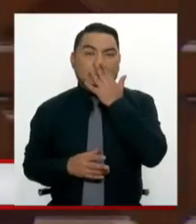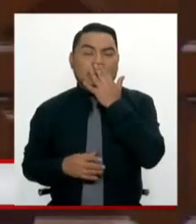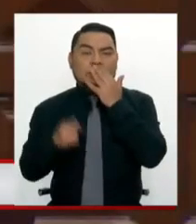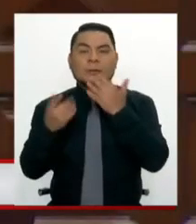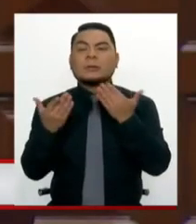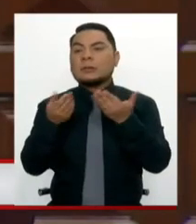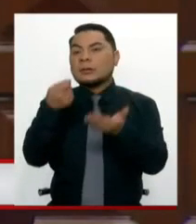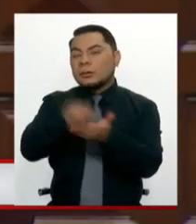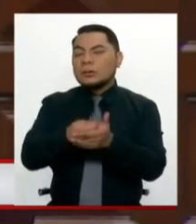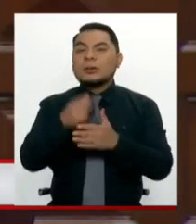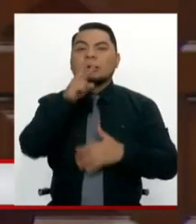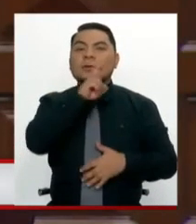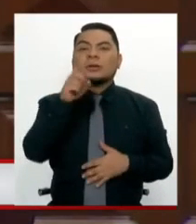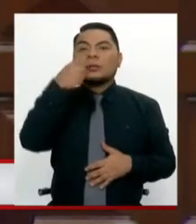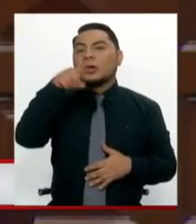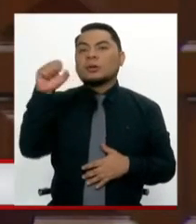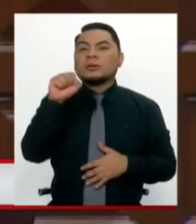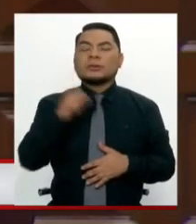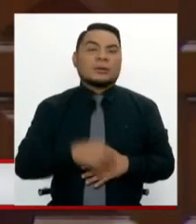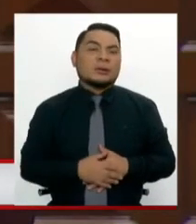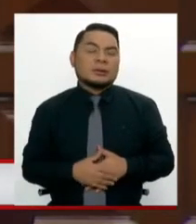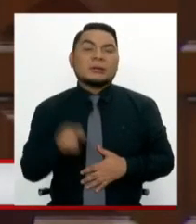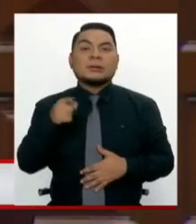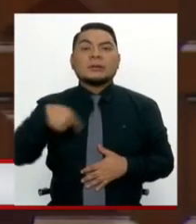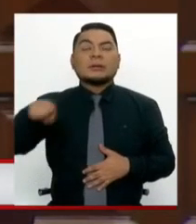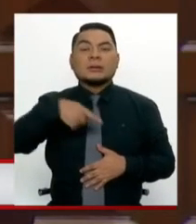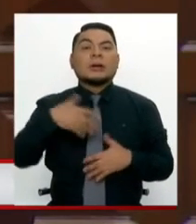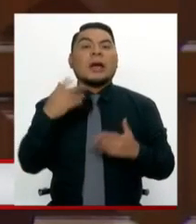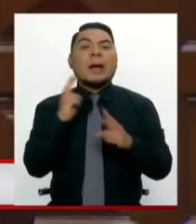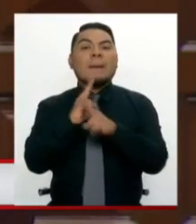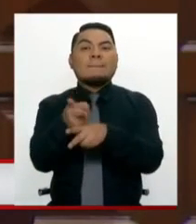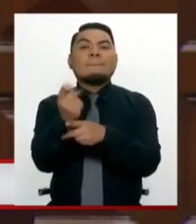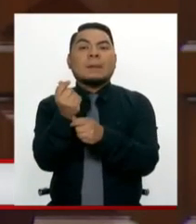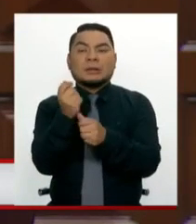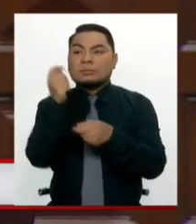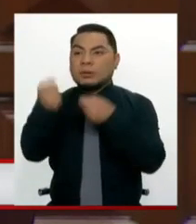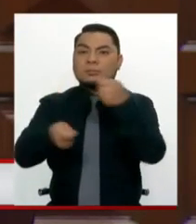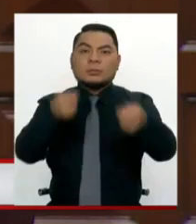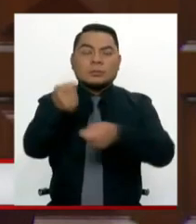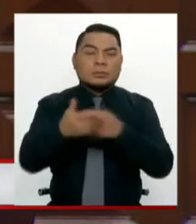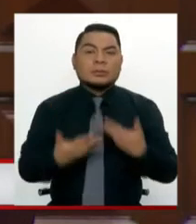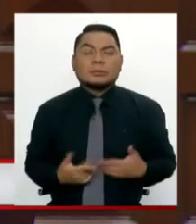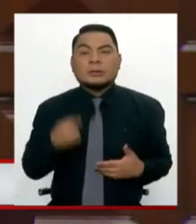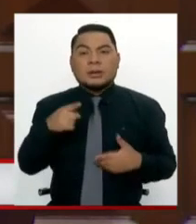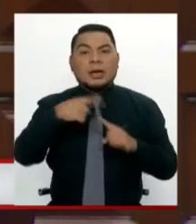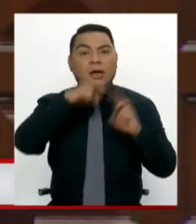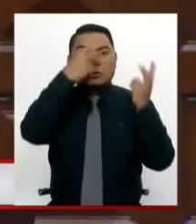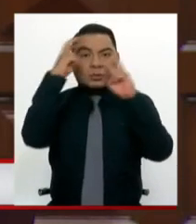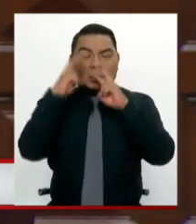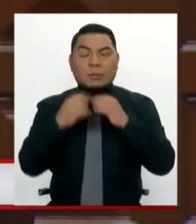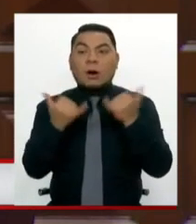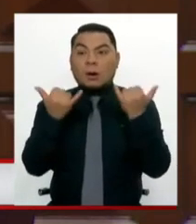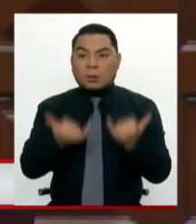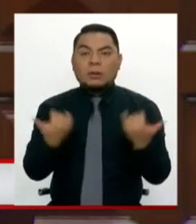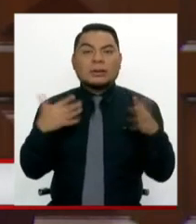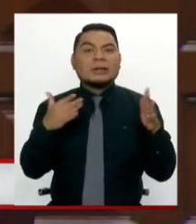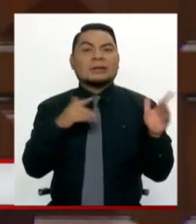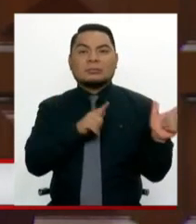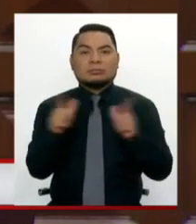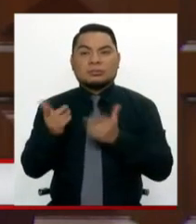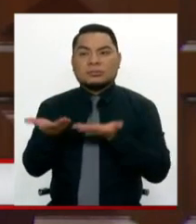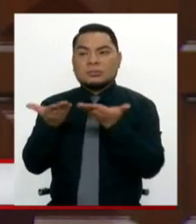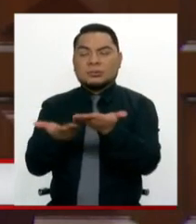Se dieron 200 millones de soles en microcréditos al FAE Turismo y hoy se tiene a